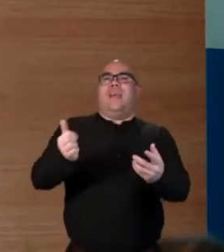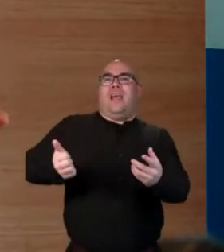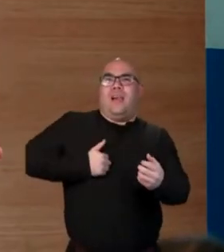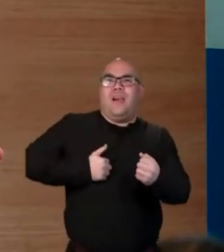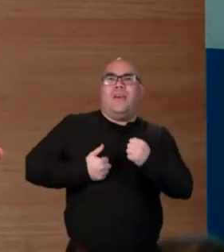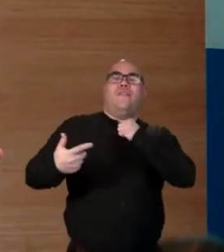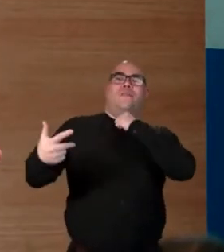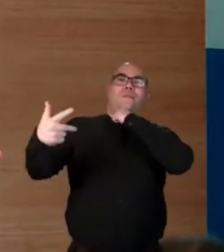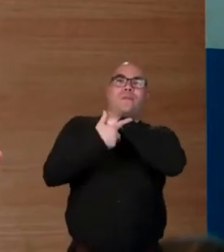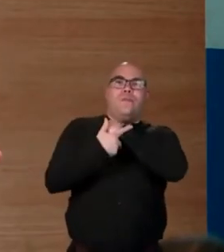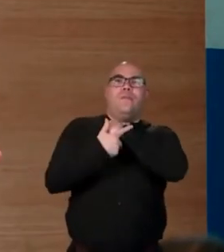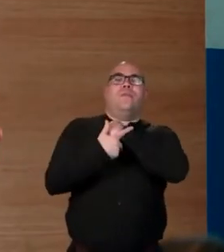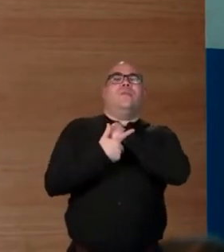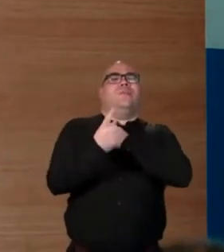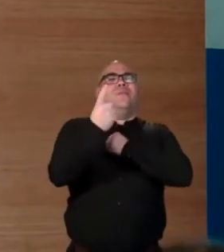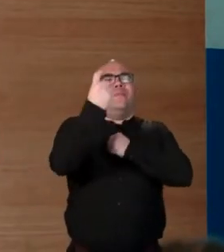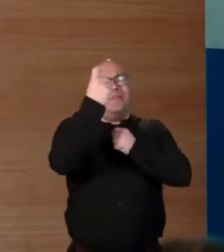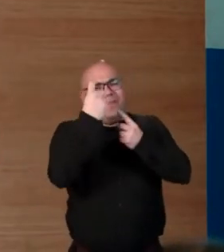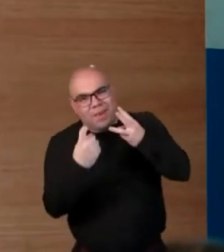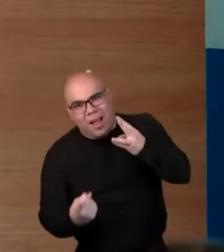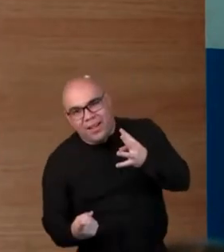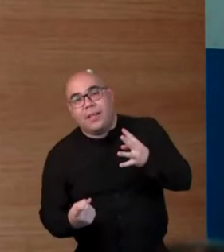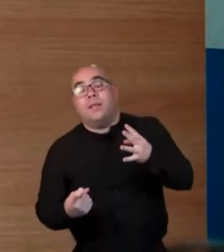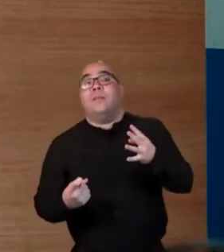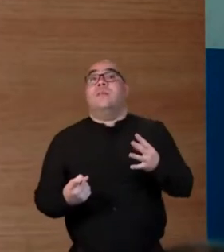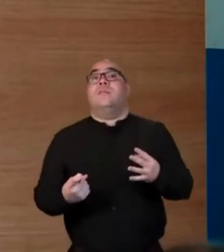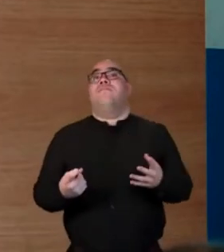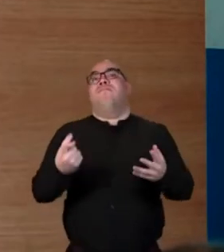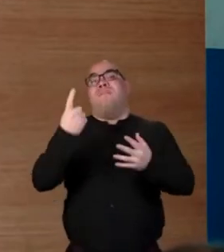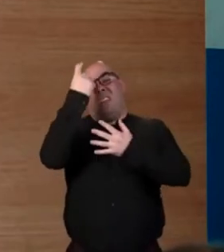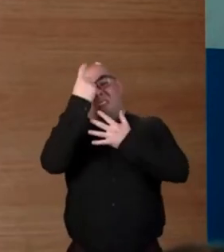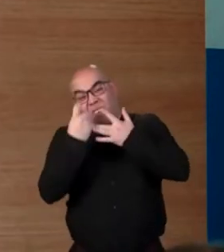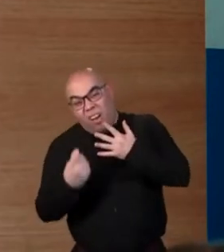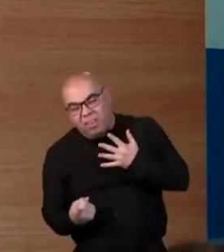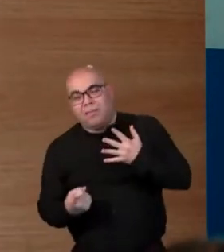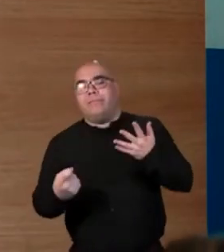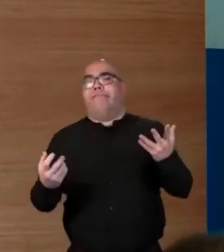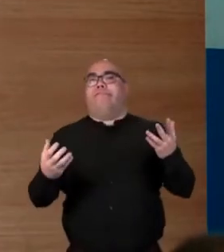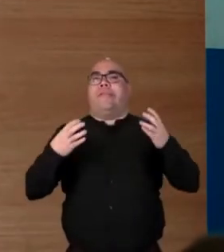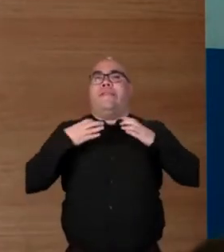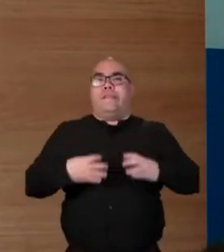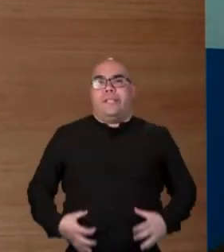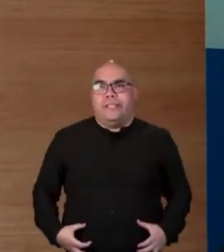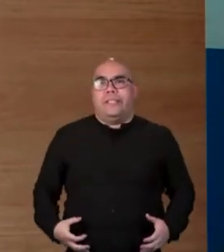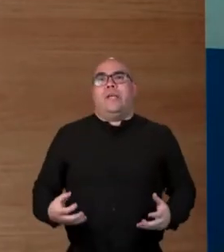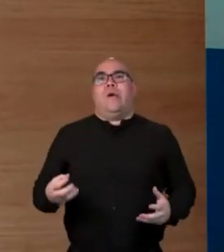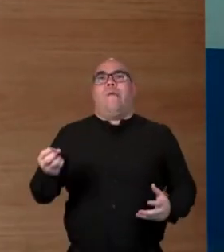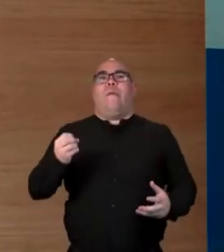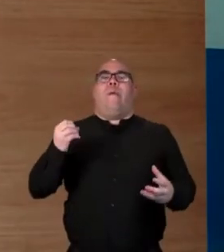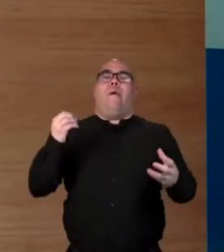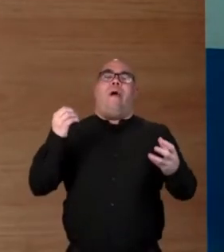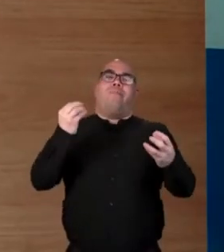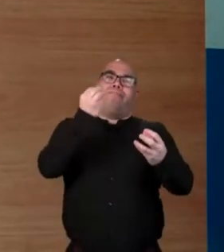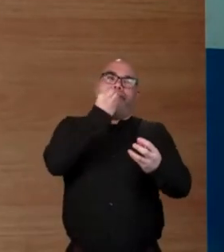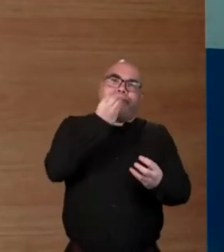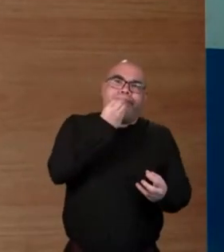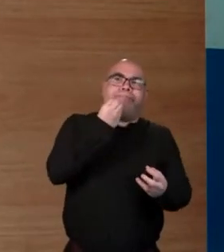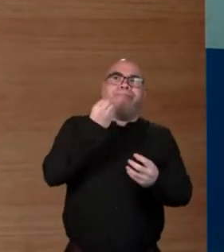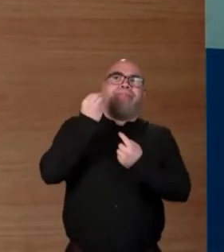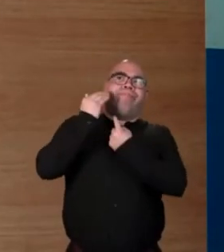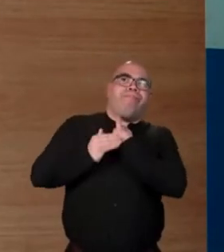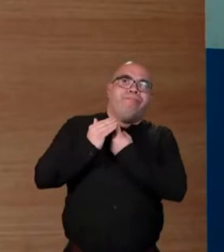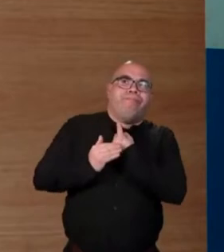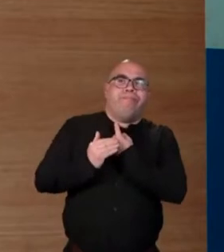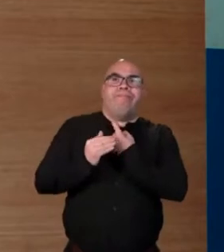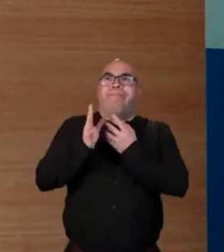de grandes carencias tanto físicas como en la alimentación como en afecto entonces eso genera un